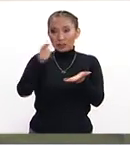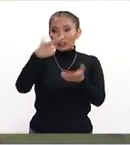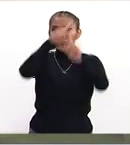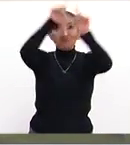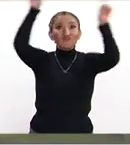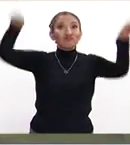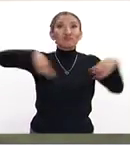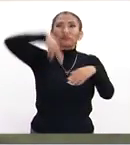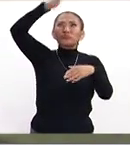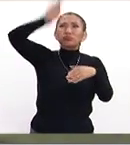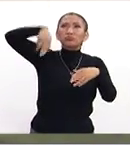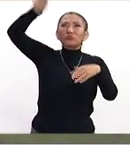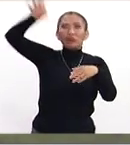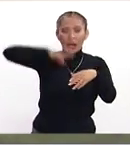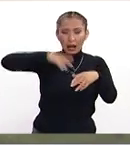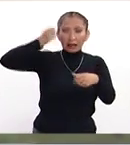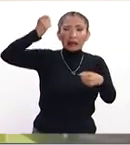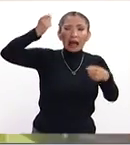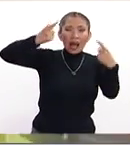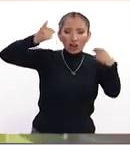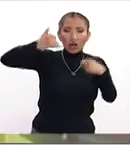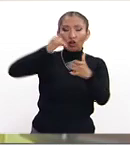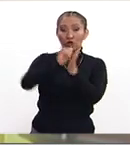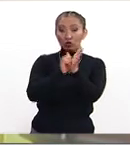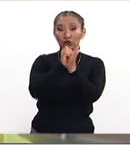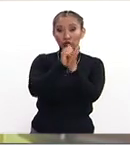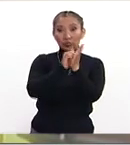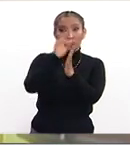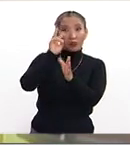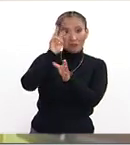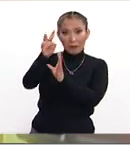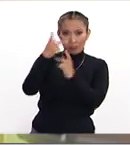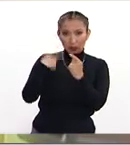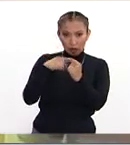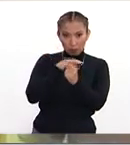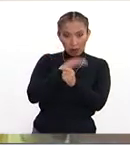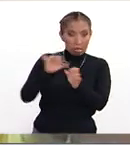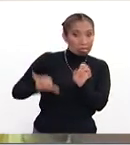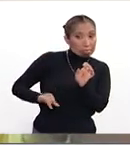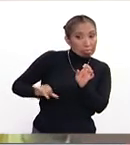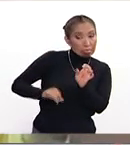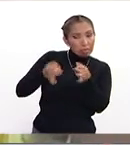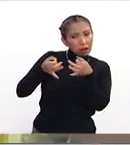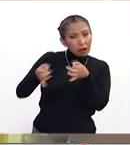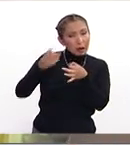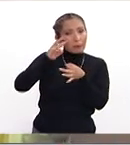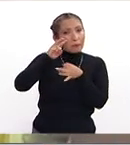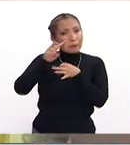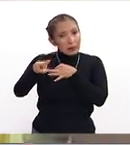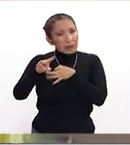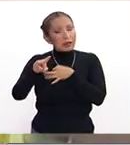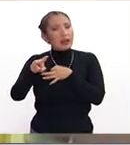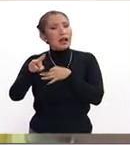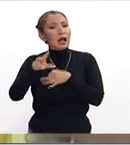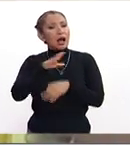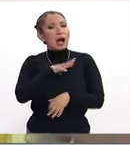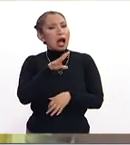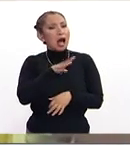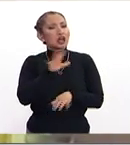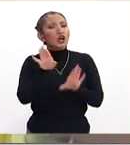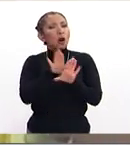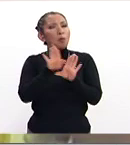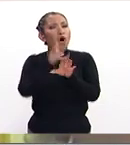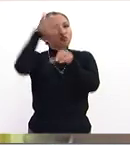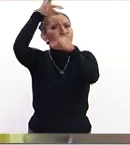mural, y existen incluso en YouTube, eso lo puede ver la gente que le interese, hay